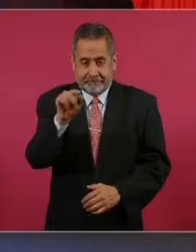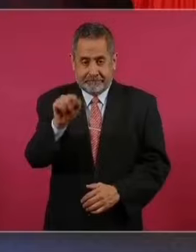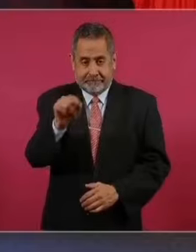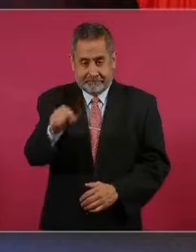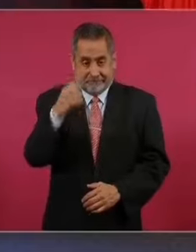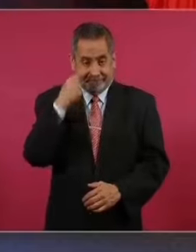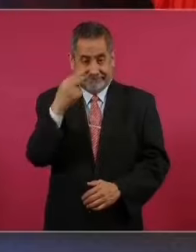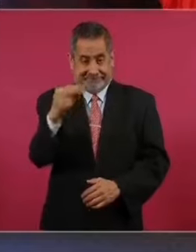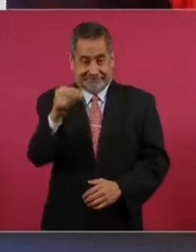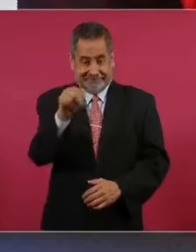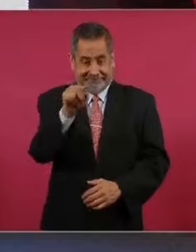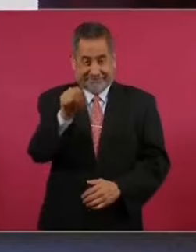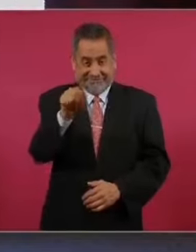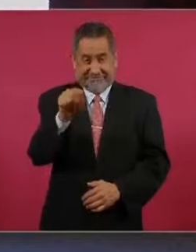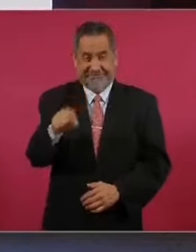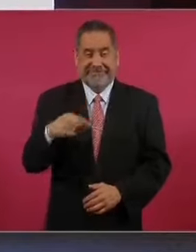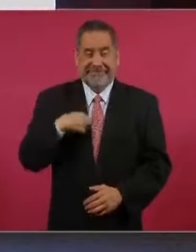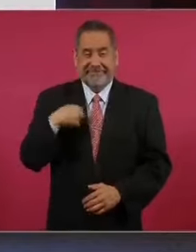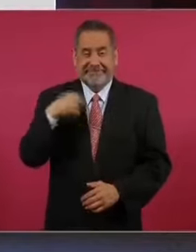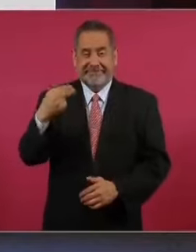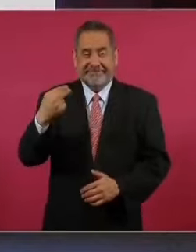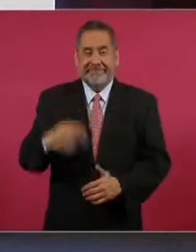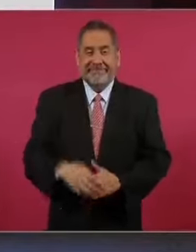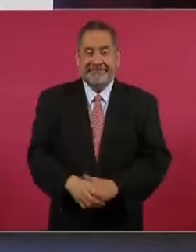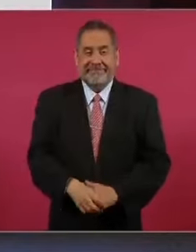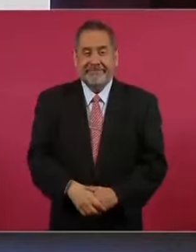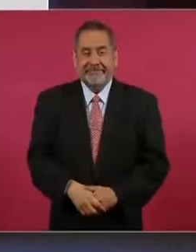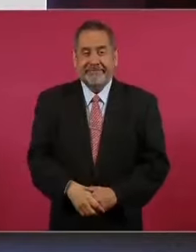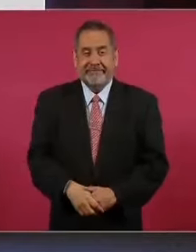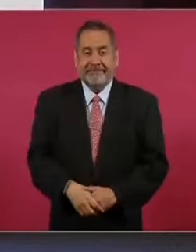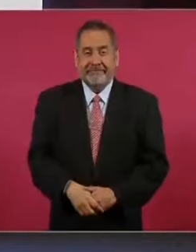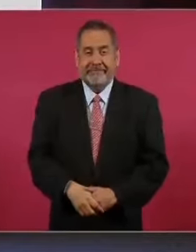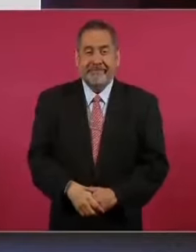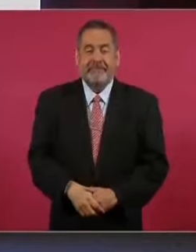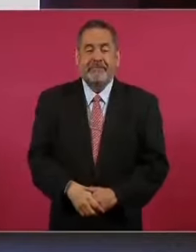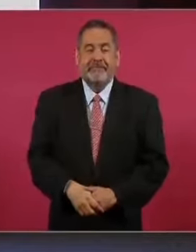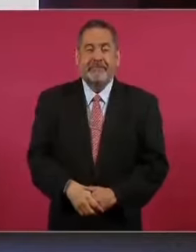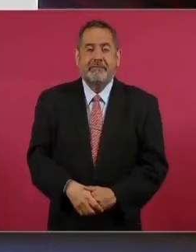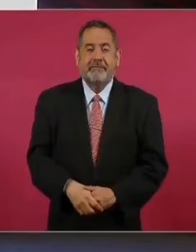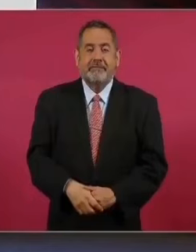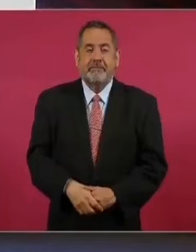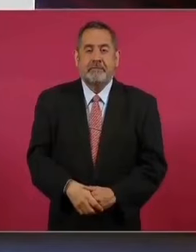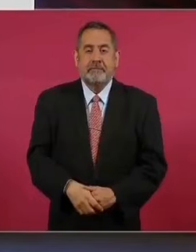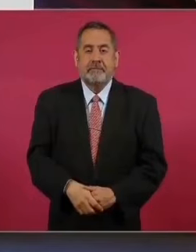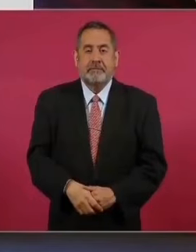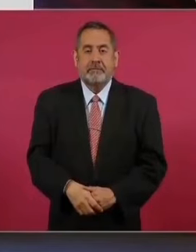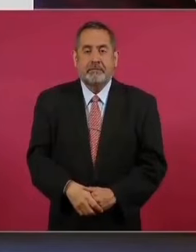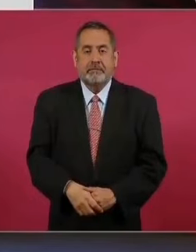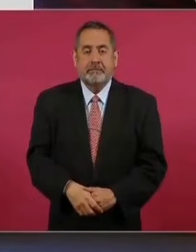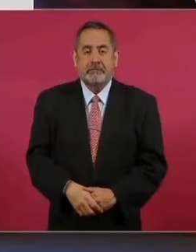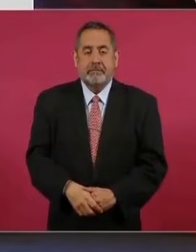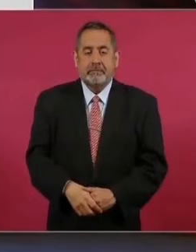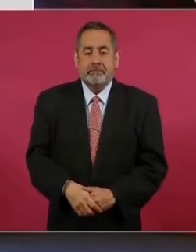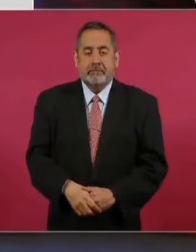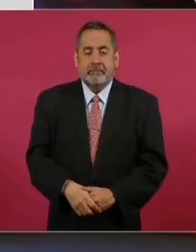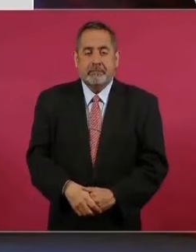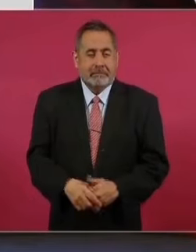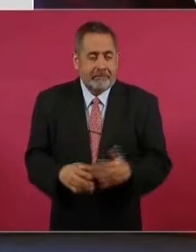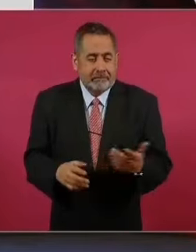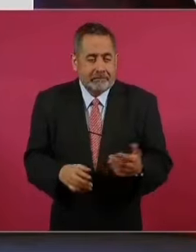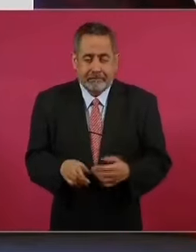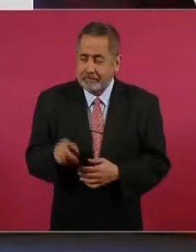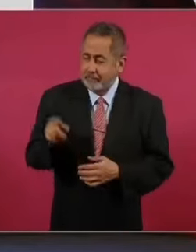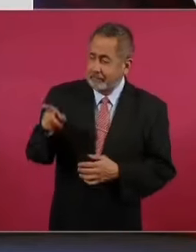arresto administrativo pero no se cumplieron los protocolos habría sido alguna